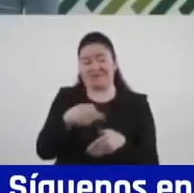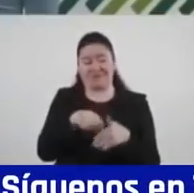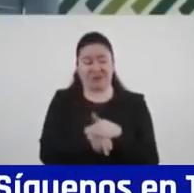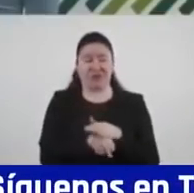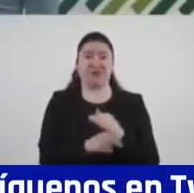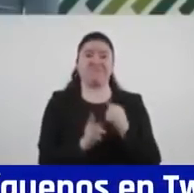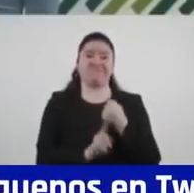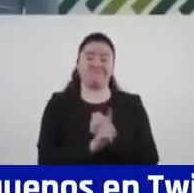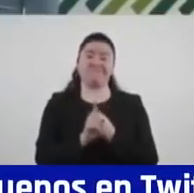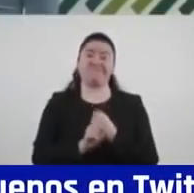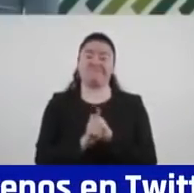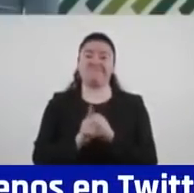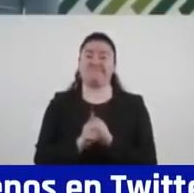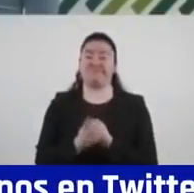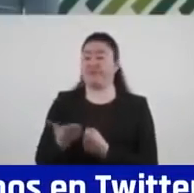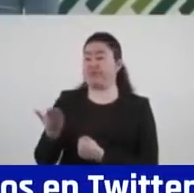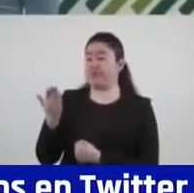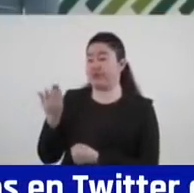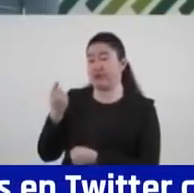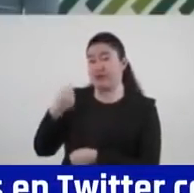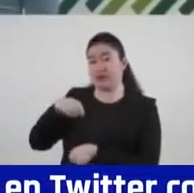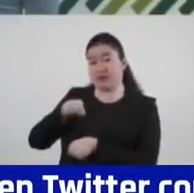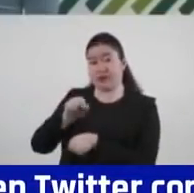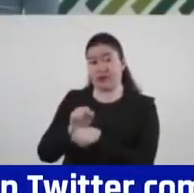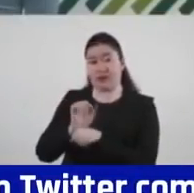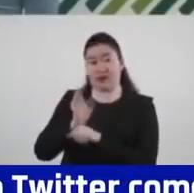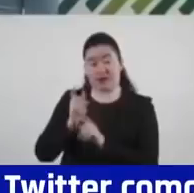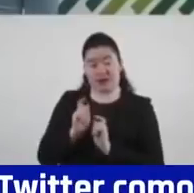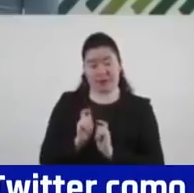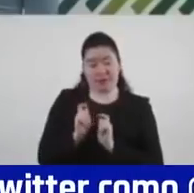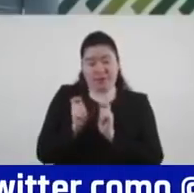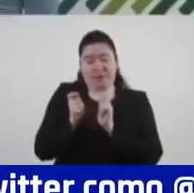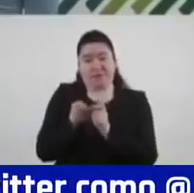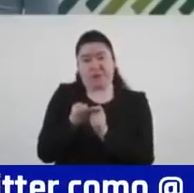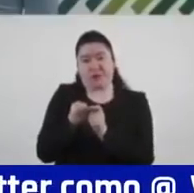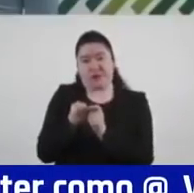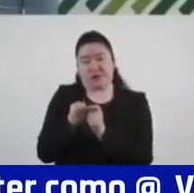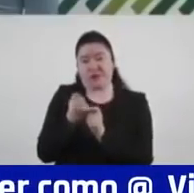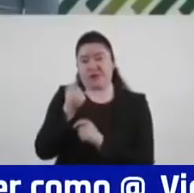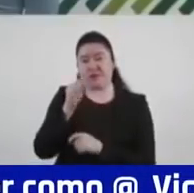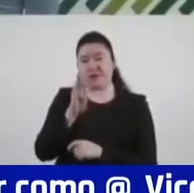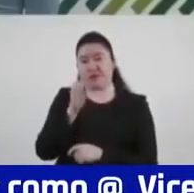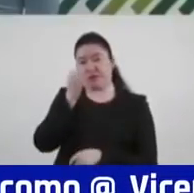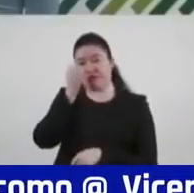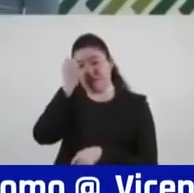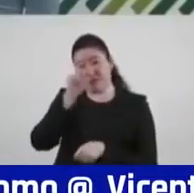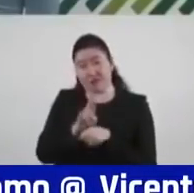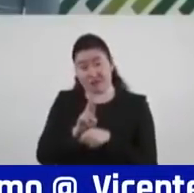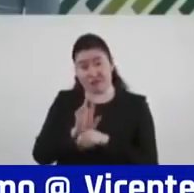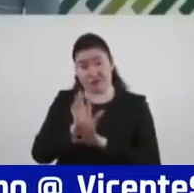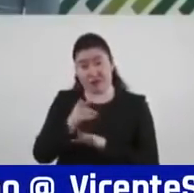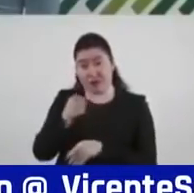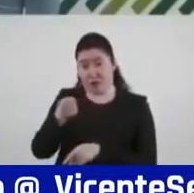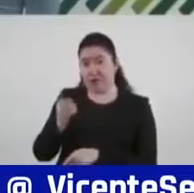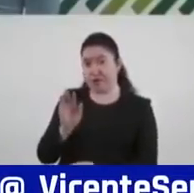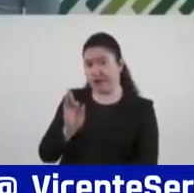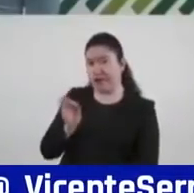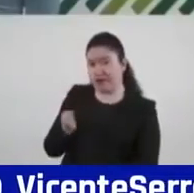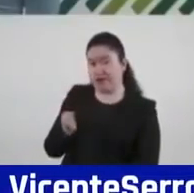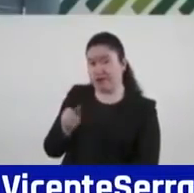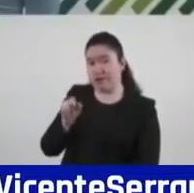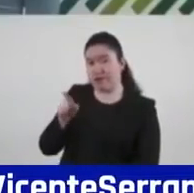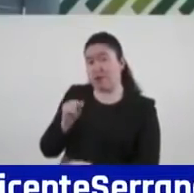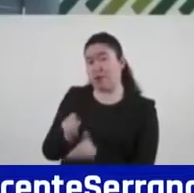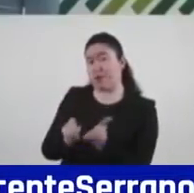metro. Apenas la semana pasada se nombró al titular de esta subdirección. ¿Usted le autorizó ejercer esa doble función o fue